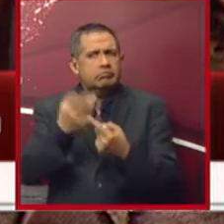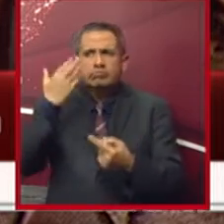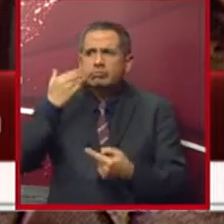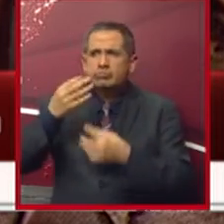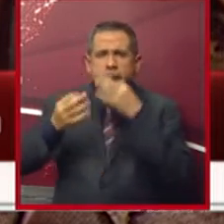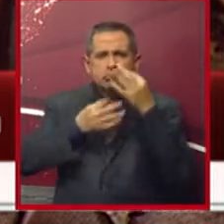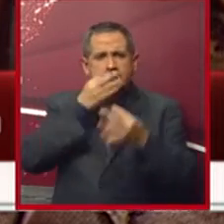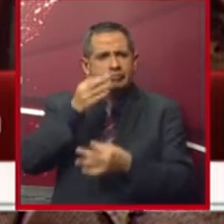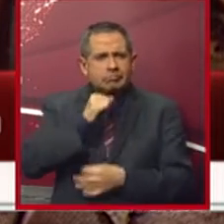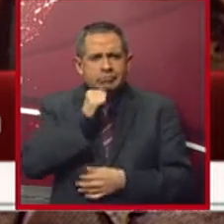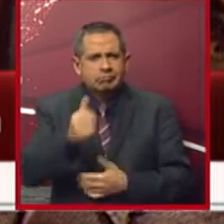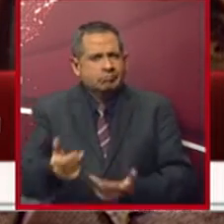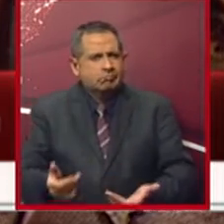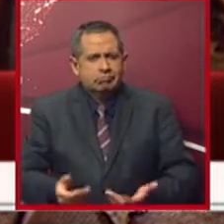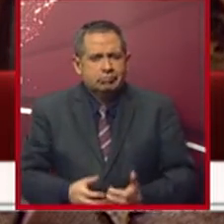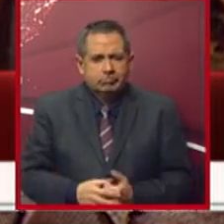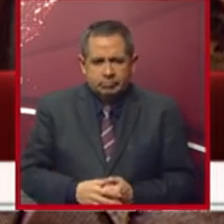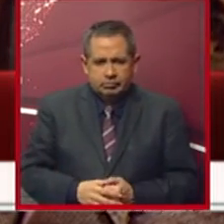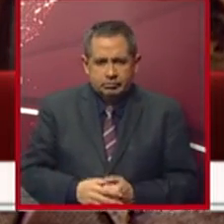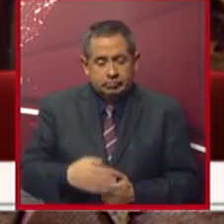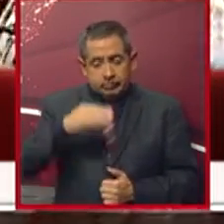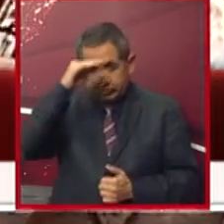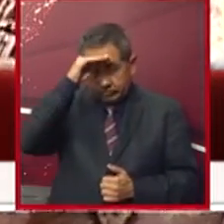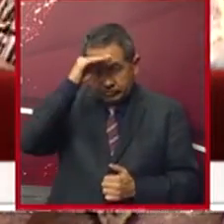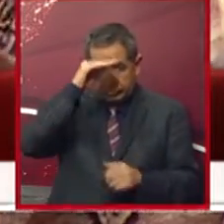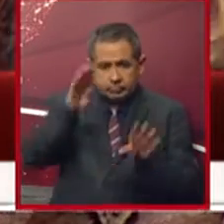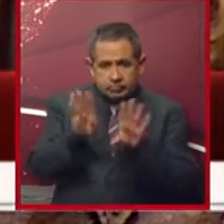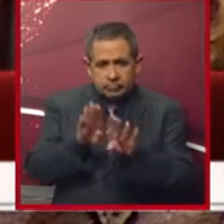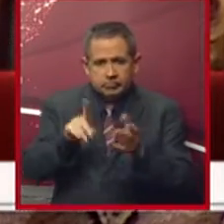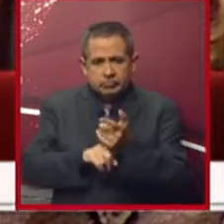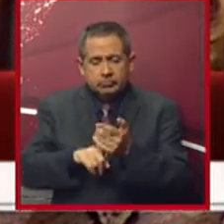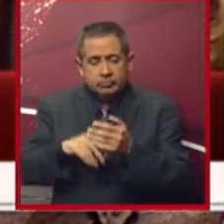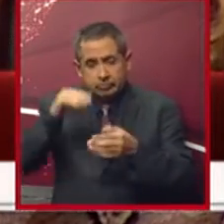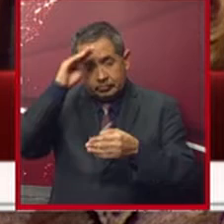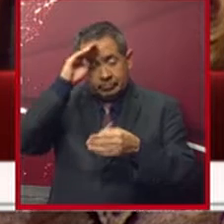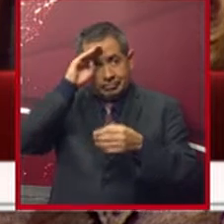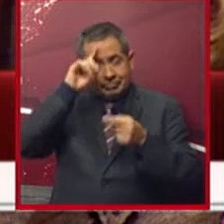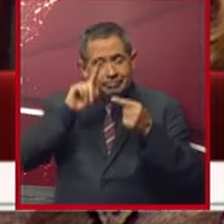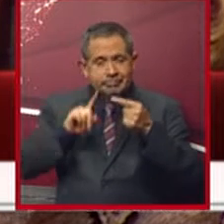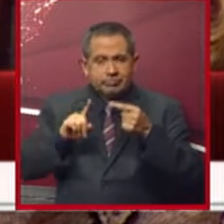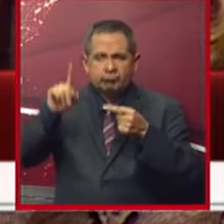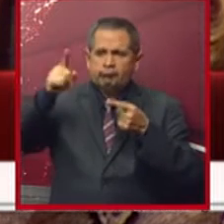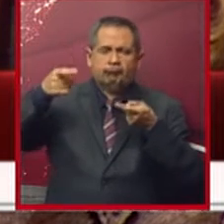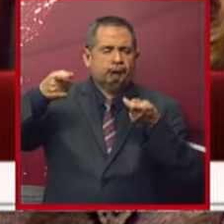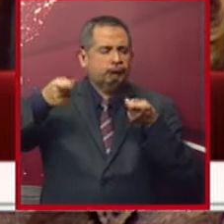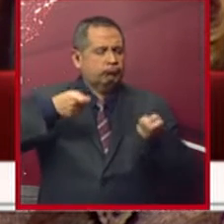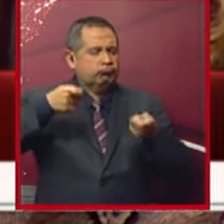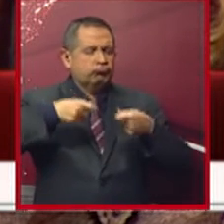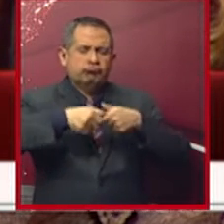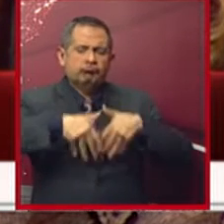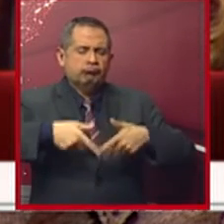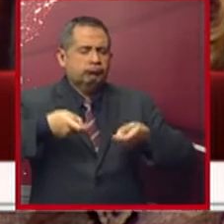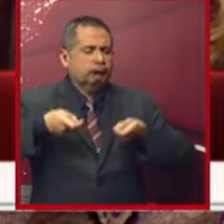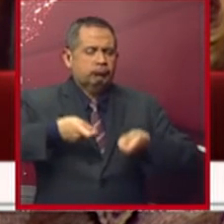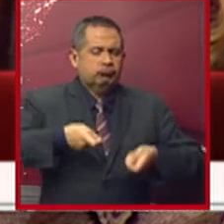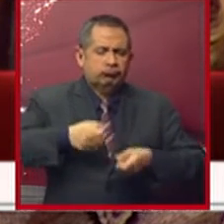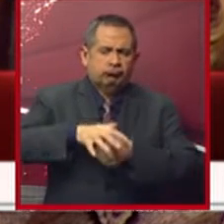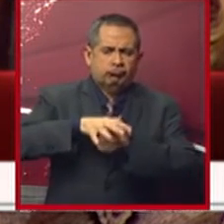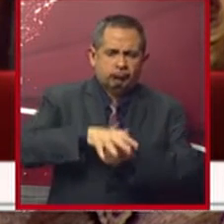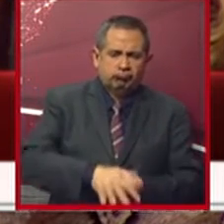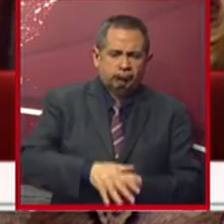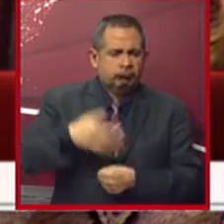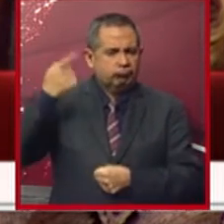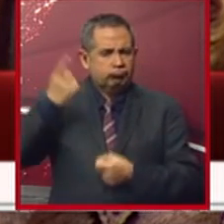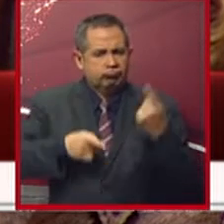Se trata de una propuesta pensada completamente, diríamos, desde arriba, concentrada en consideraciones de fuerza y de